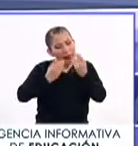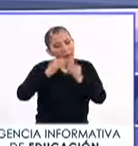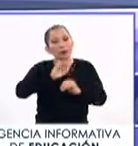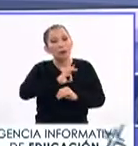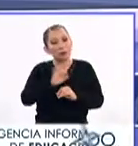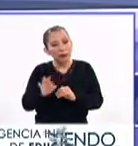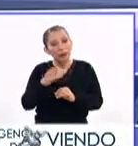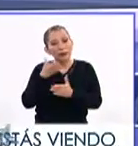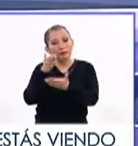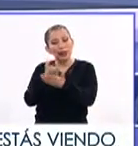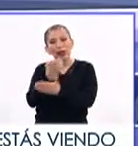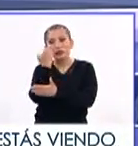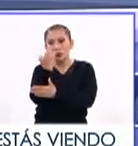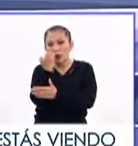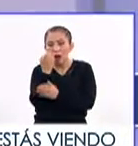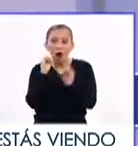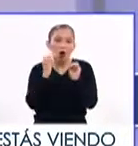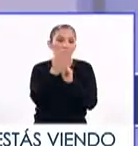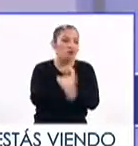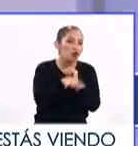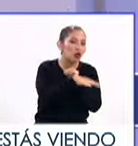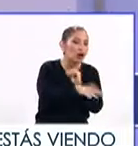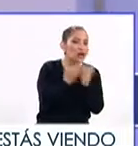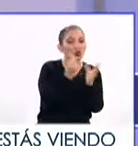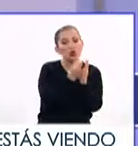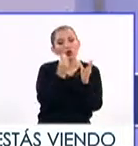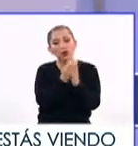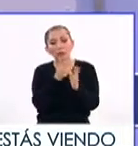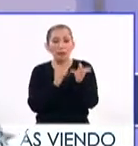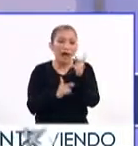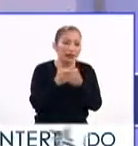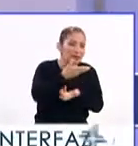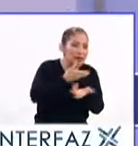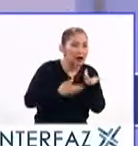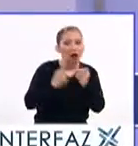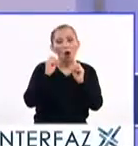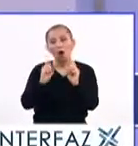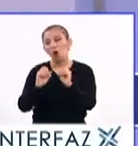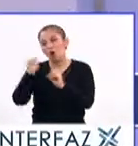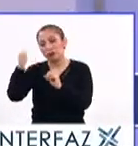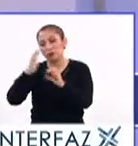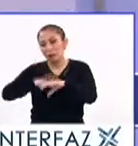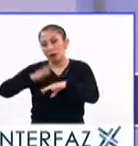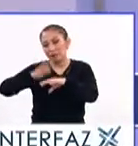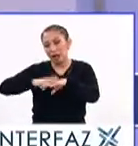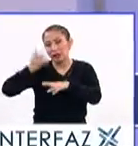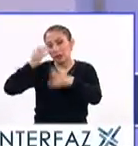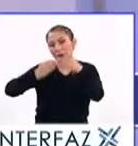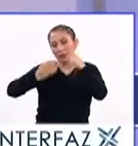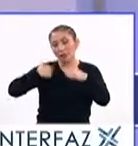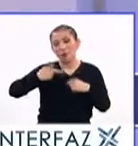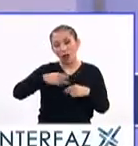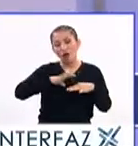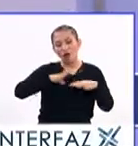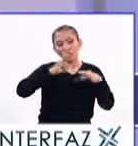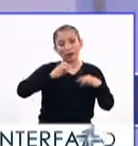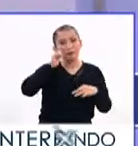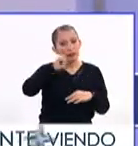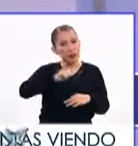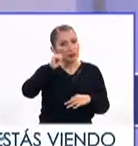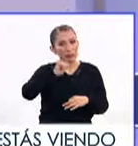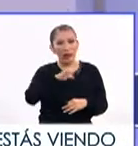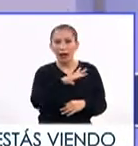ya pueden entrar a una escuela o buscar hacer cursos de conversación o este tipo de cosas, ¿no? Claro. Pero sí, la Fundación siempre